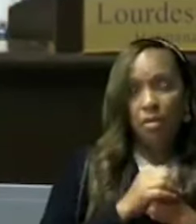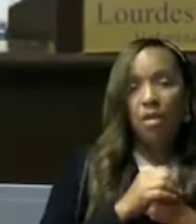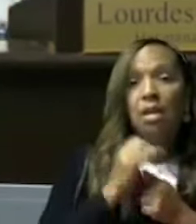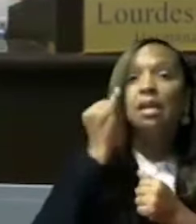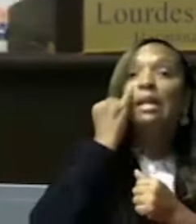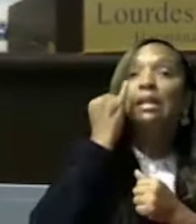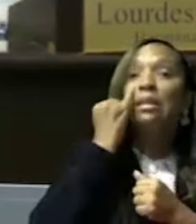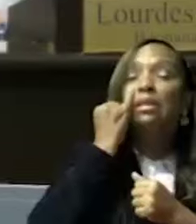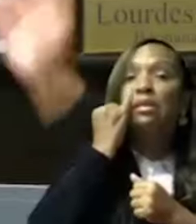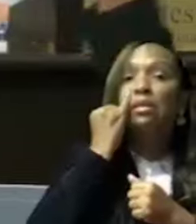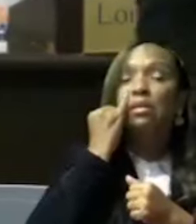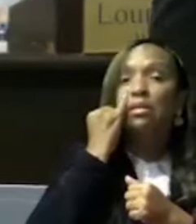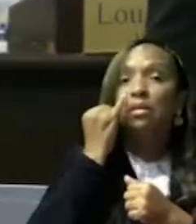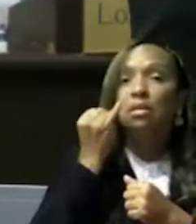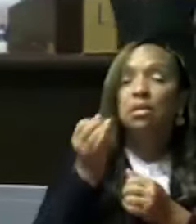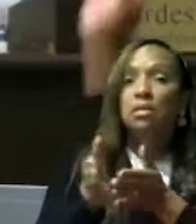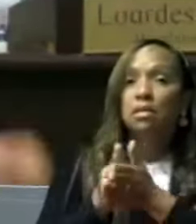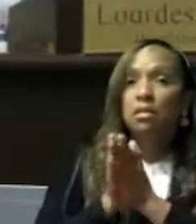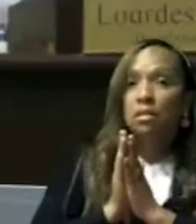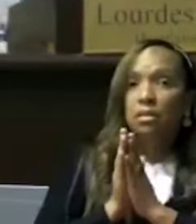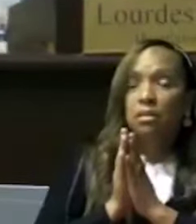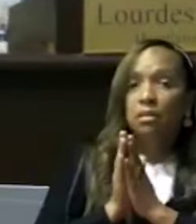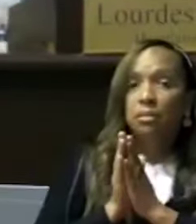Abinader. Yo,